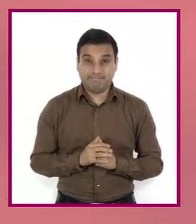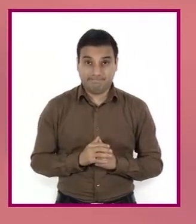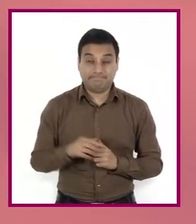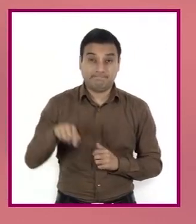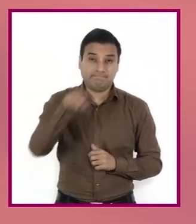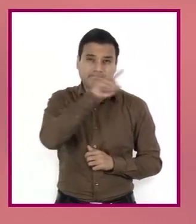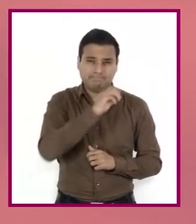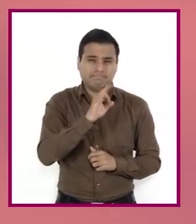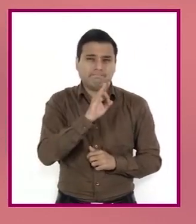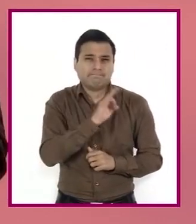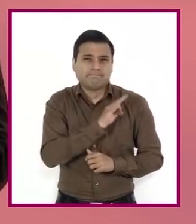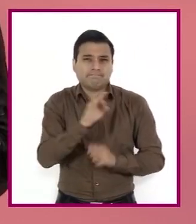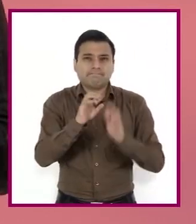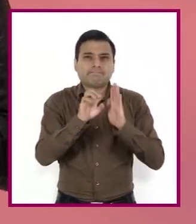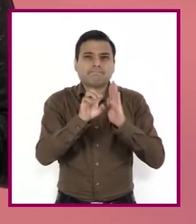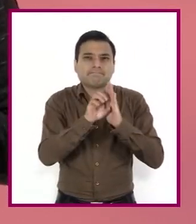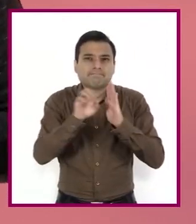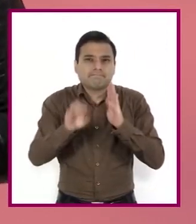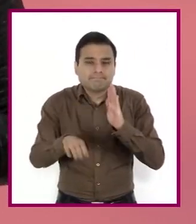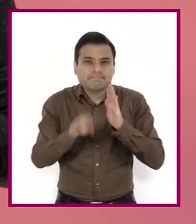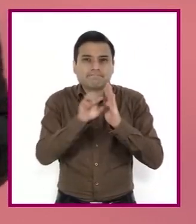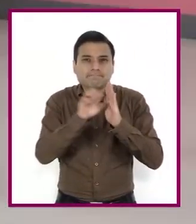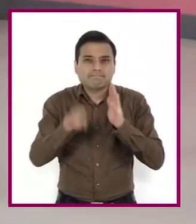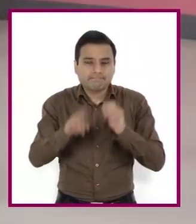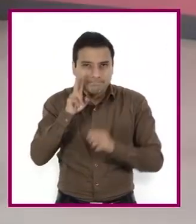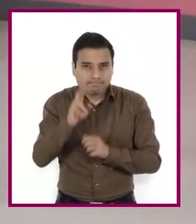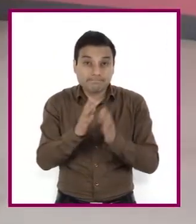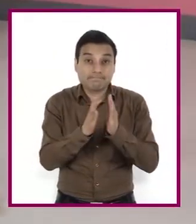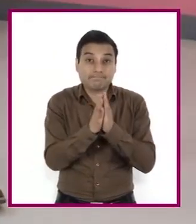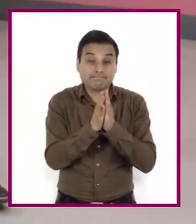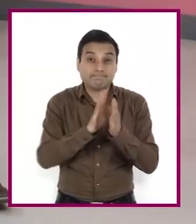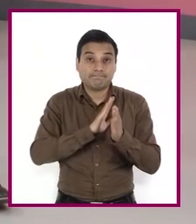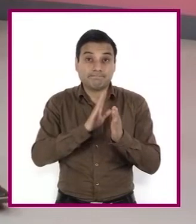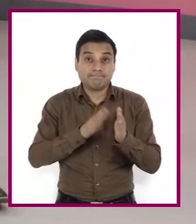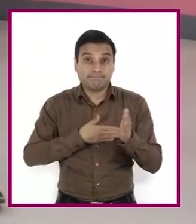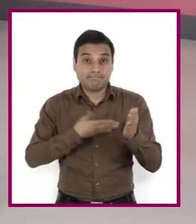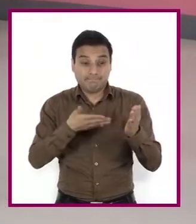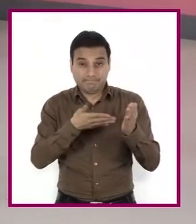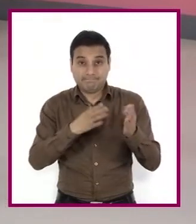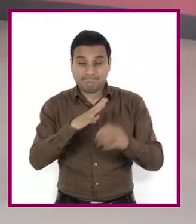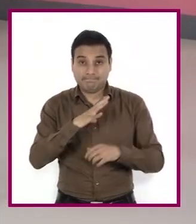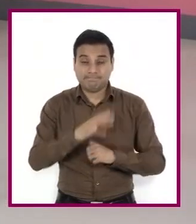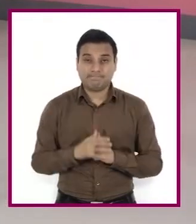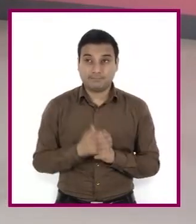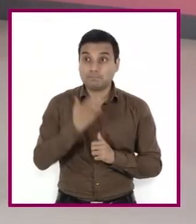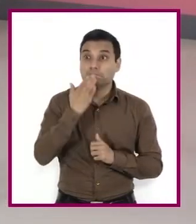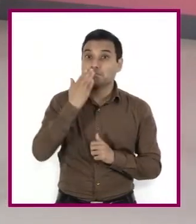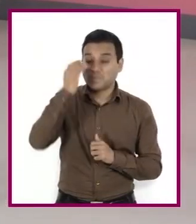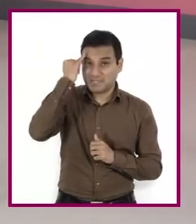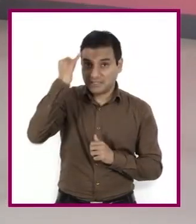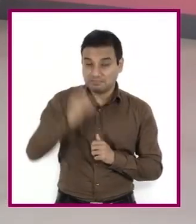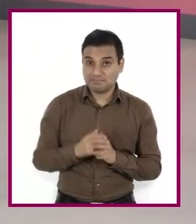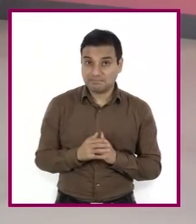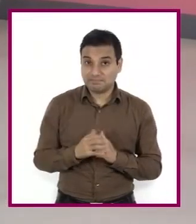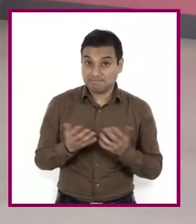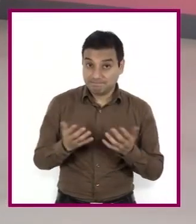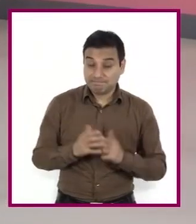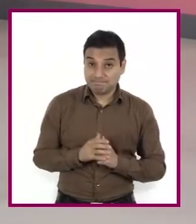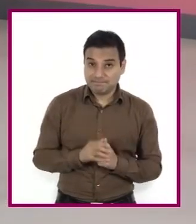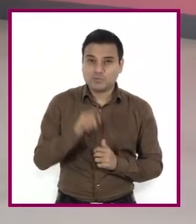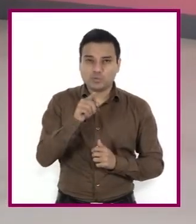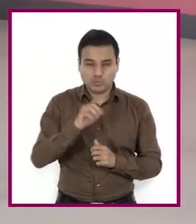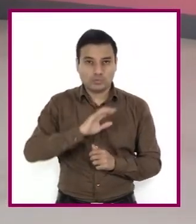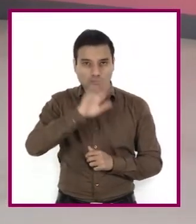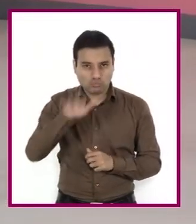buscar algunos ejemplos que vienen en su libro de texto de lengua materna. Muy buena propuesta. Busquemos textos y